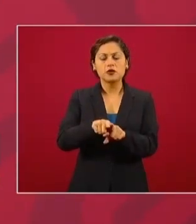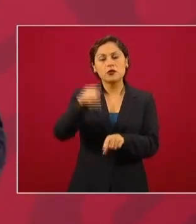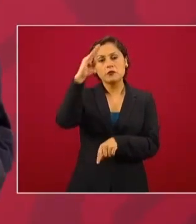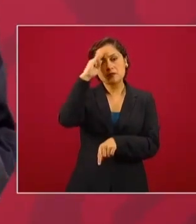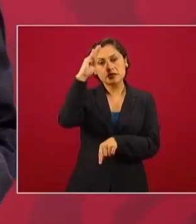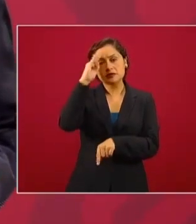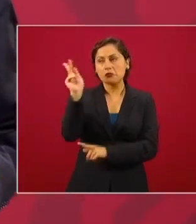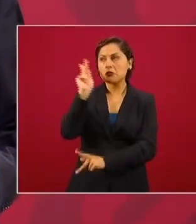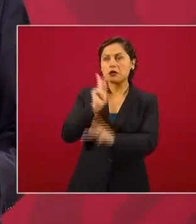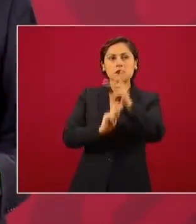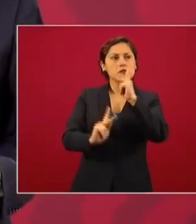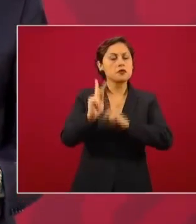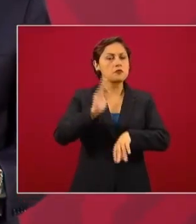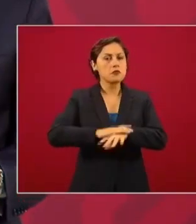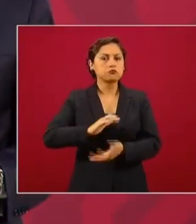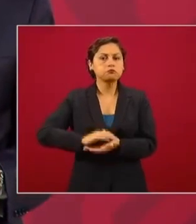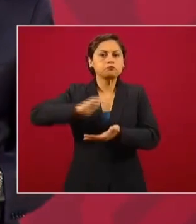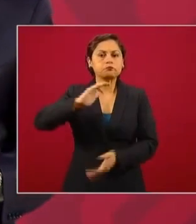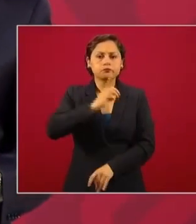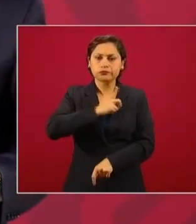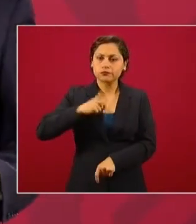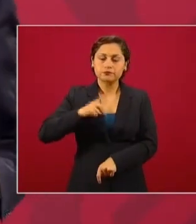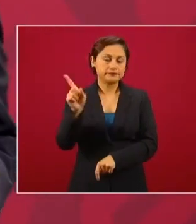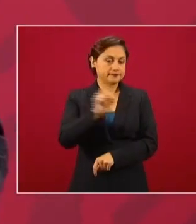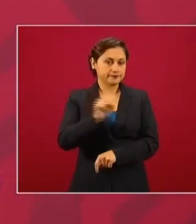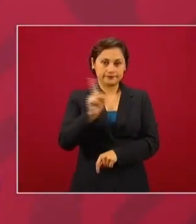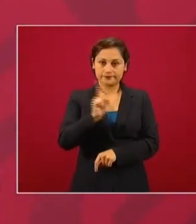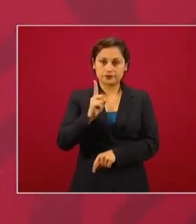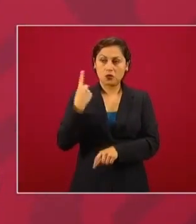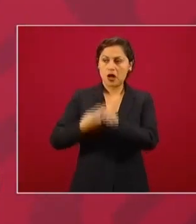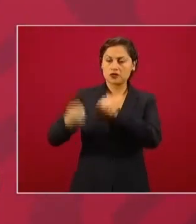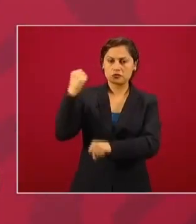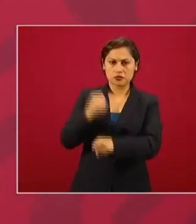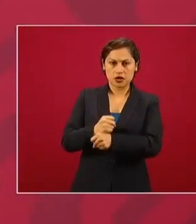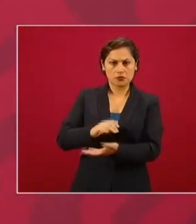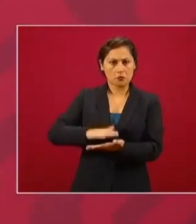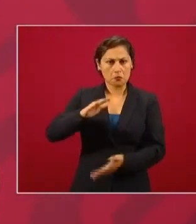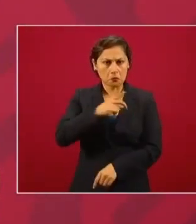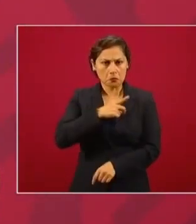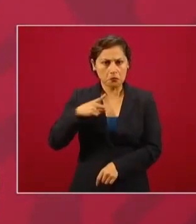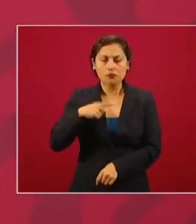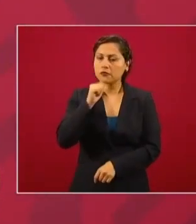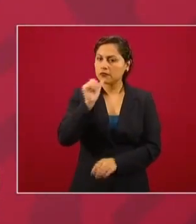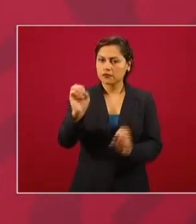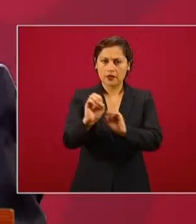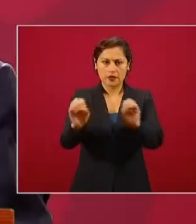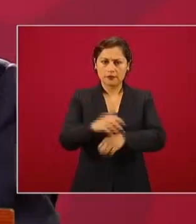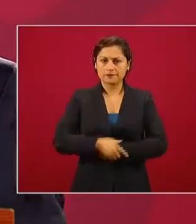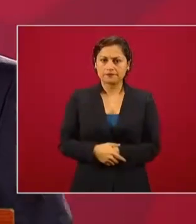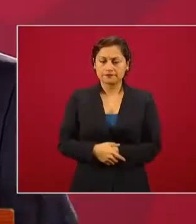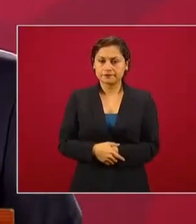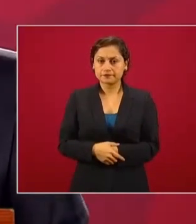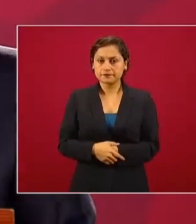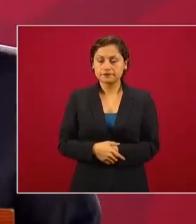términos reales. No la aumentamos el año pasado y este año